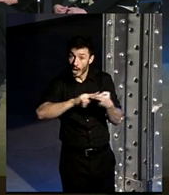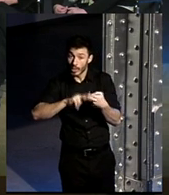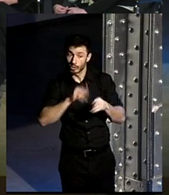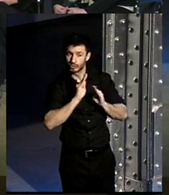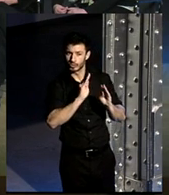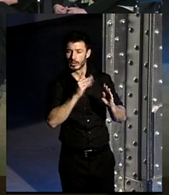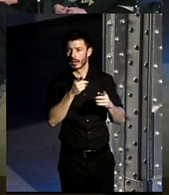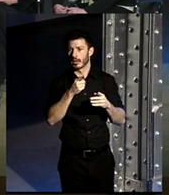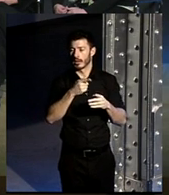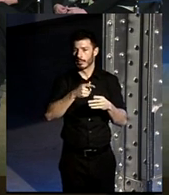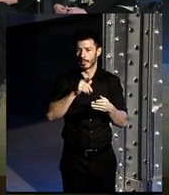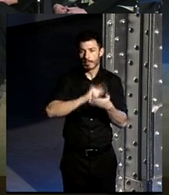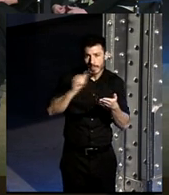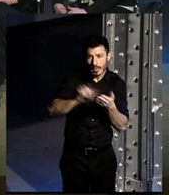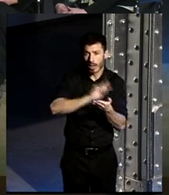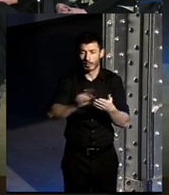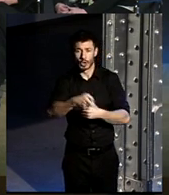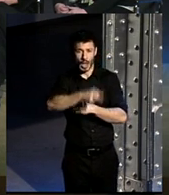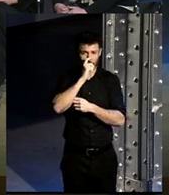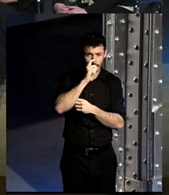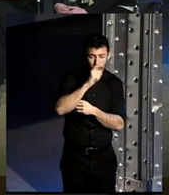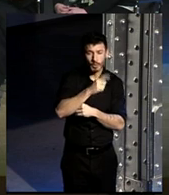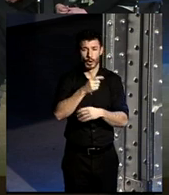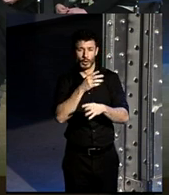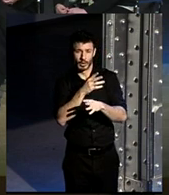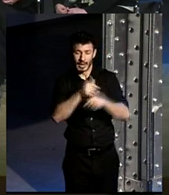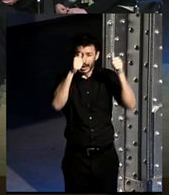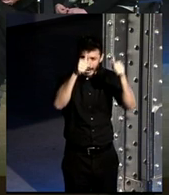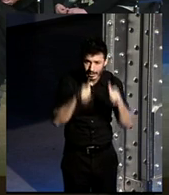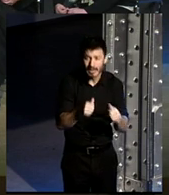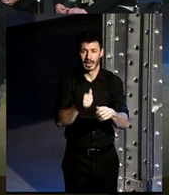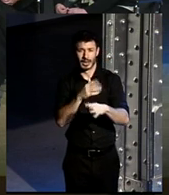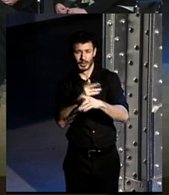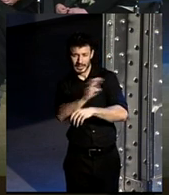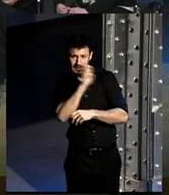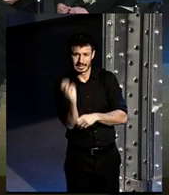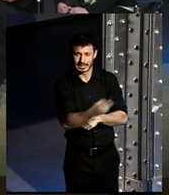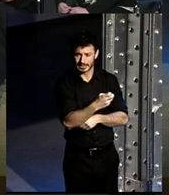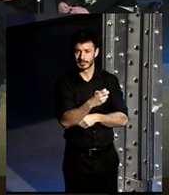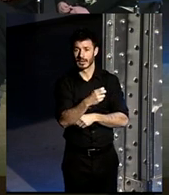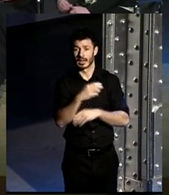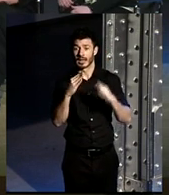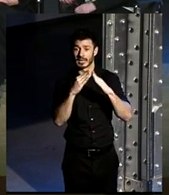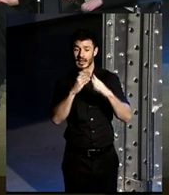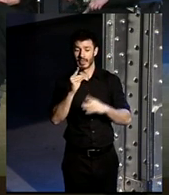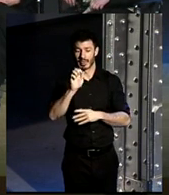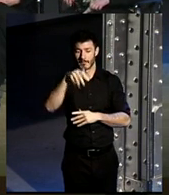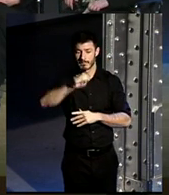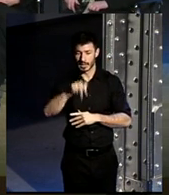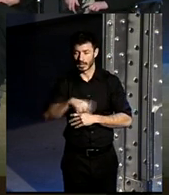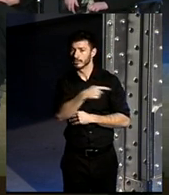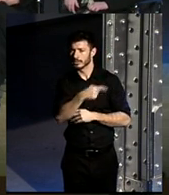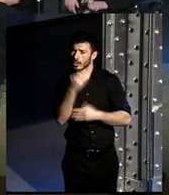manuscritos, biografías, carteles, juegos, etc., se encuentra, como he dicho antes, en la Casa Museo de Amiens y en la Biblioteca de Amiens. Están ahí